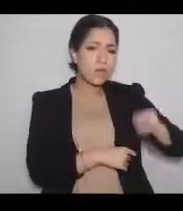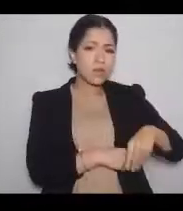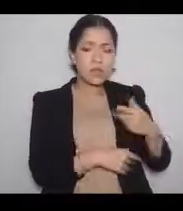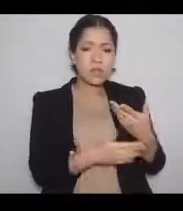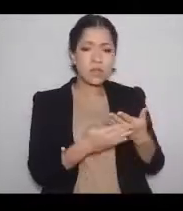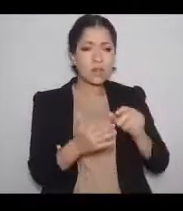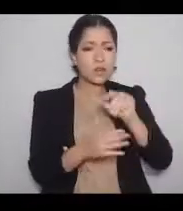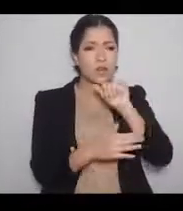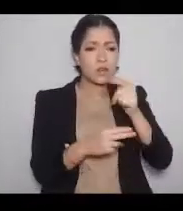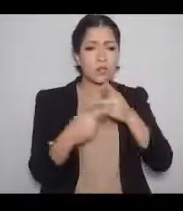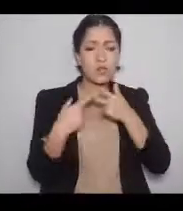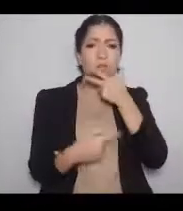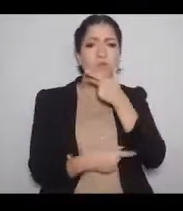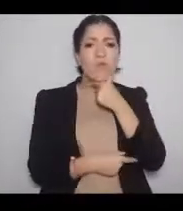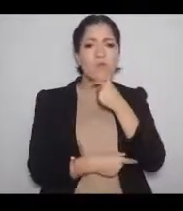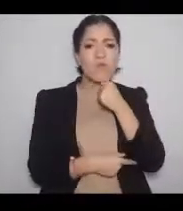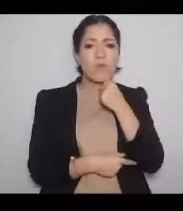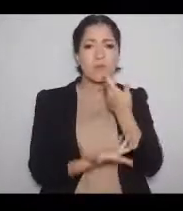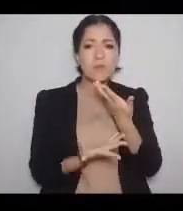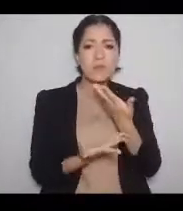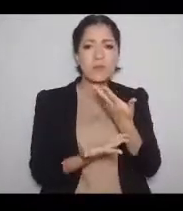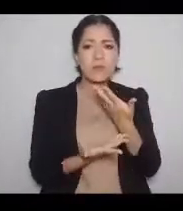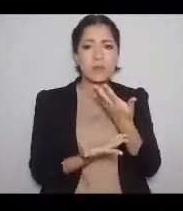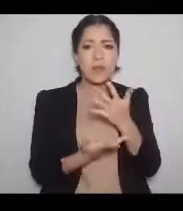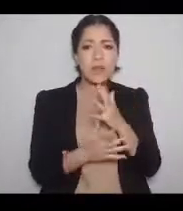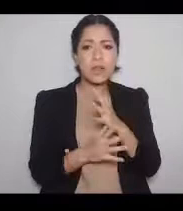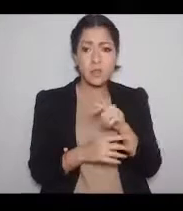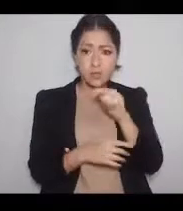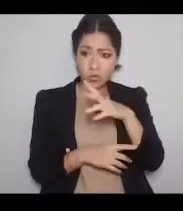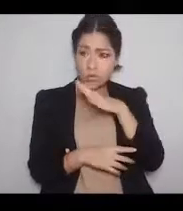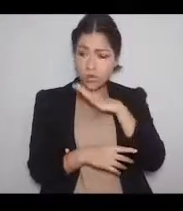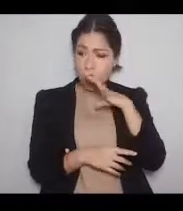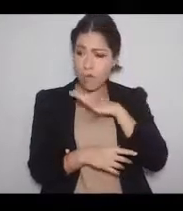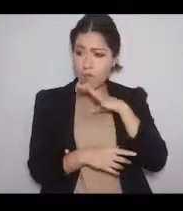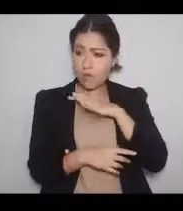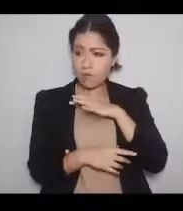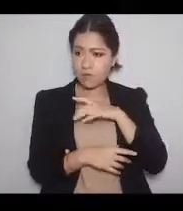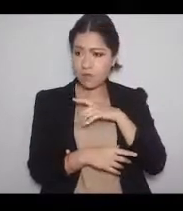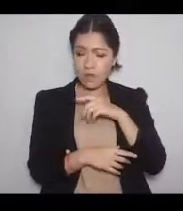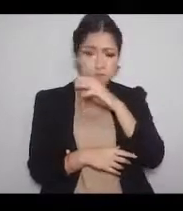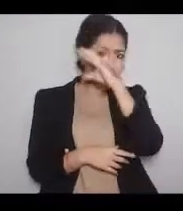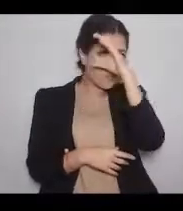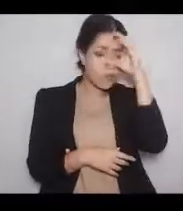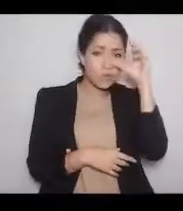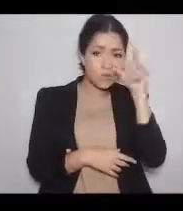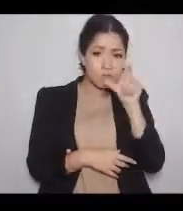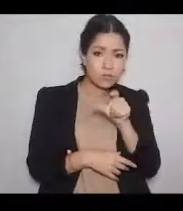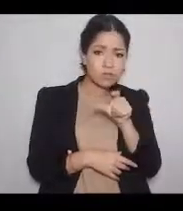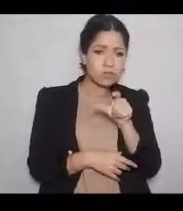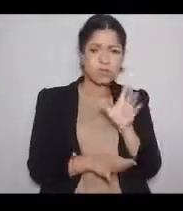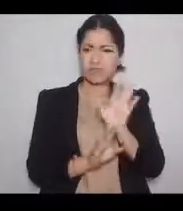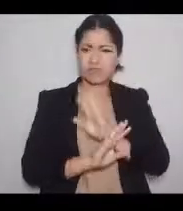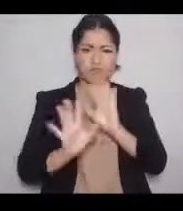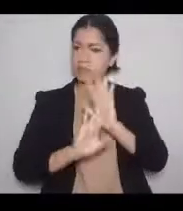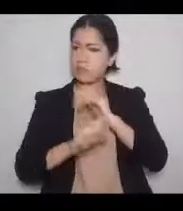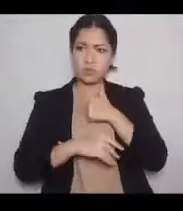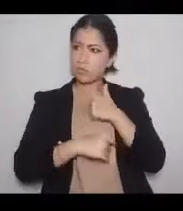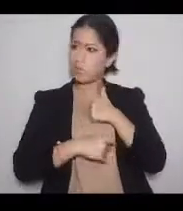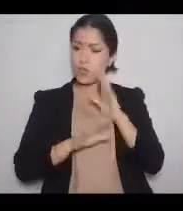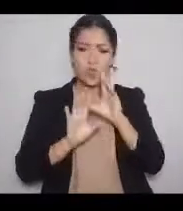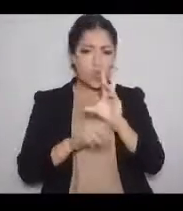retrato. De todos modos, Urania nos protege. Ser creyente es mejor que